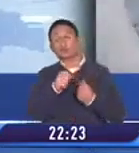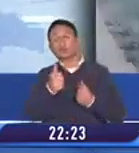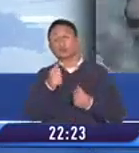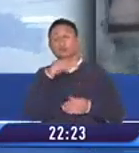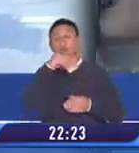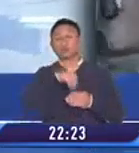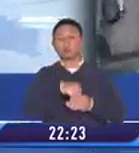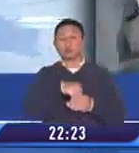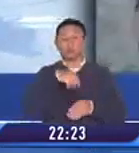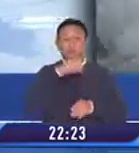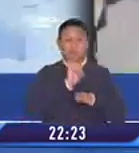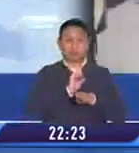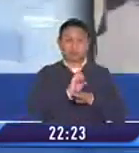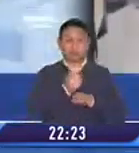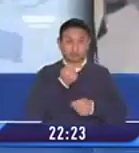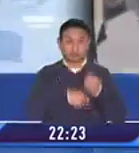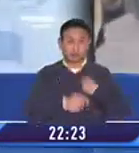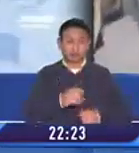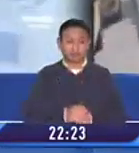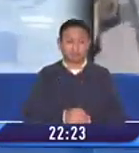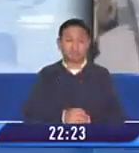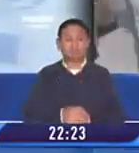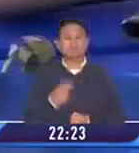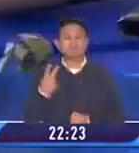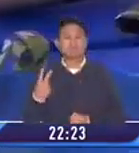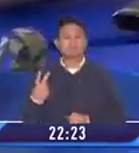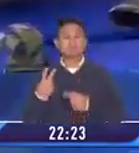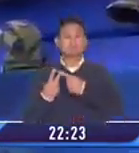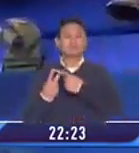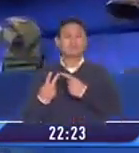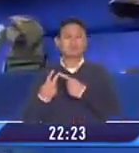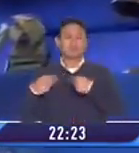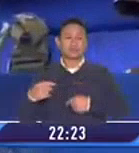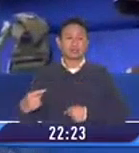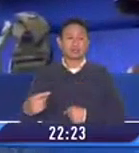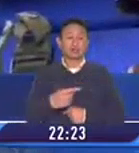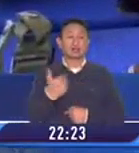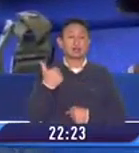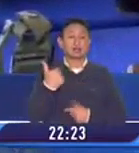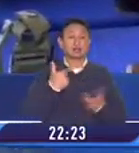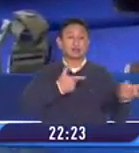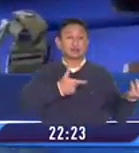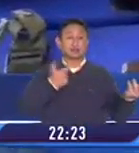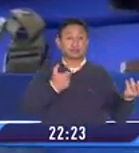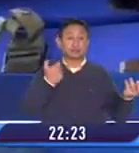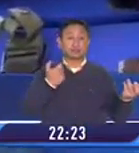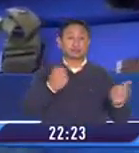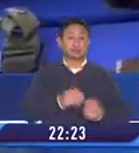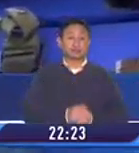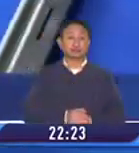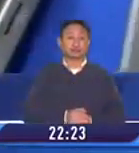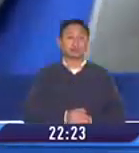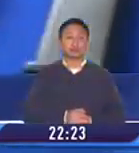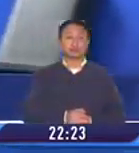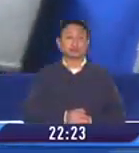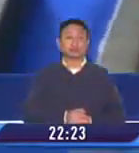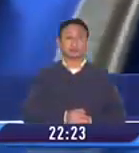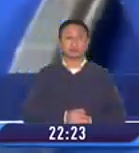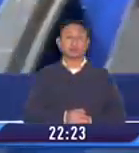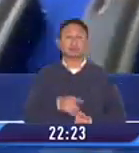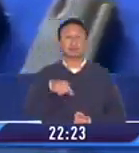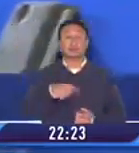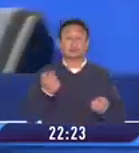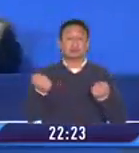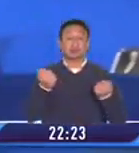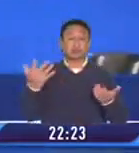delictiva que opera en Ecuador. Los sospechosos serían presuntos implicados en el delito de tenencia y porte de armas de fuego. De hecho, durante este